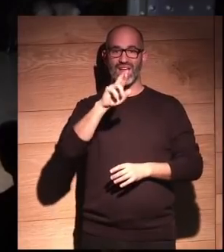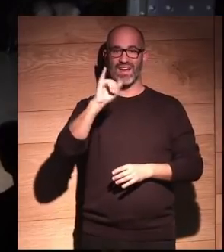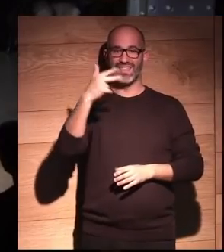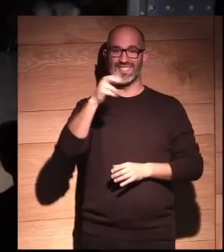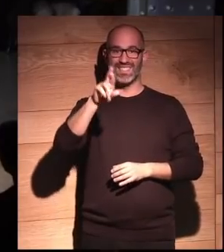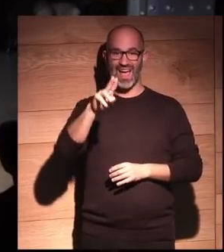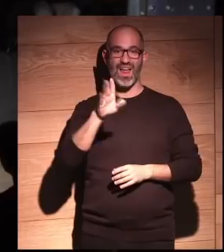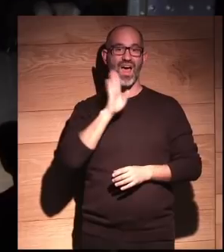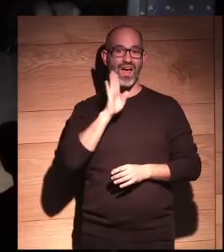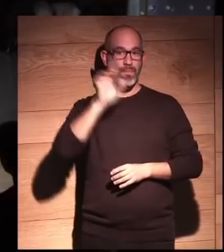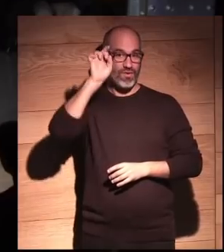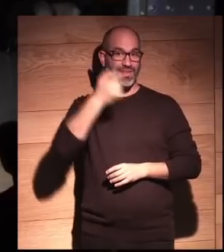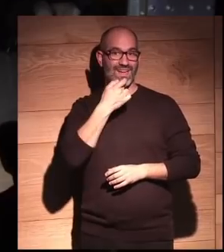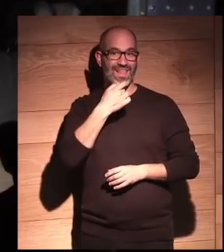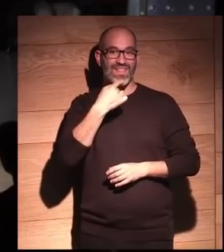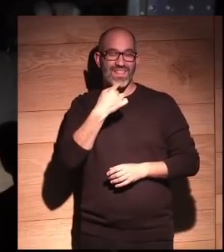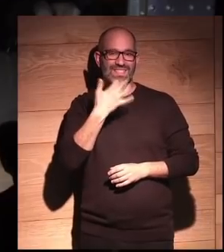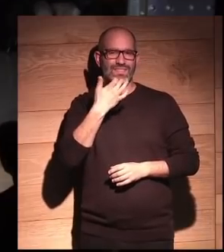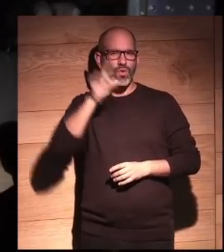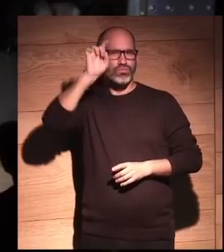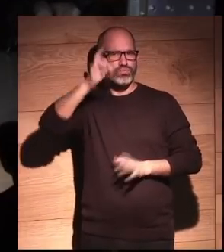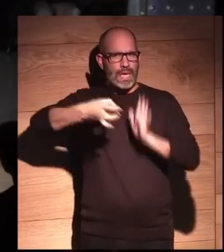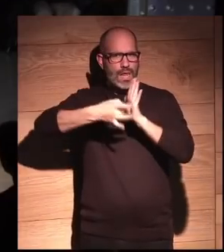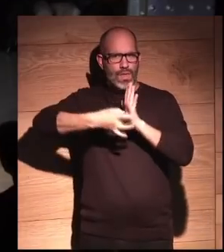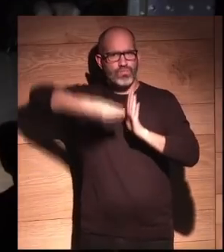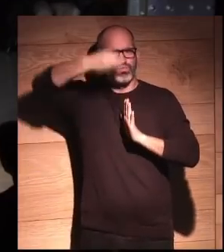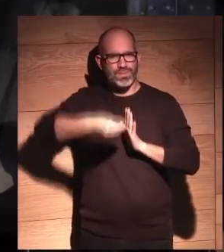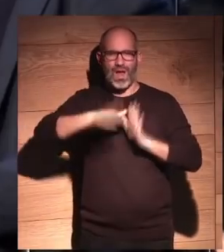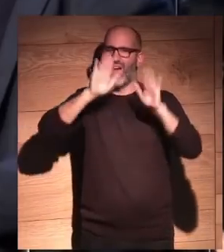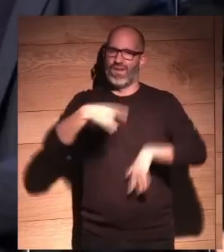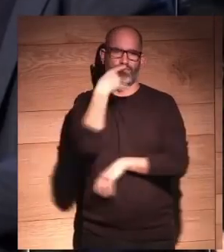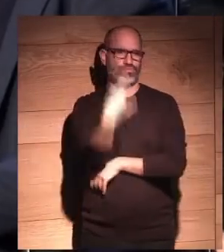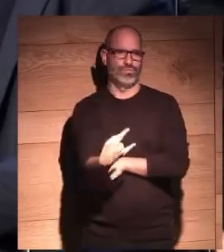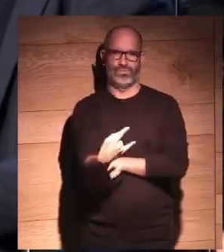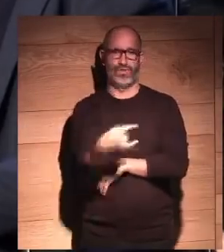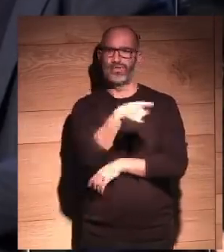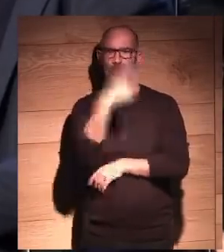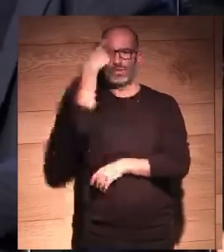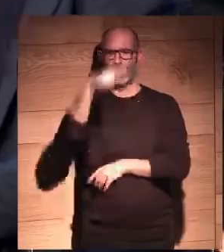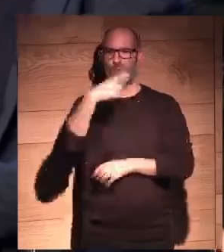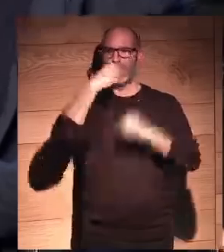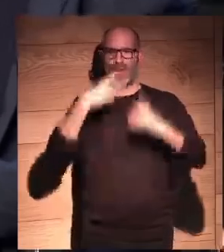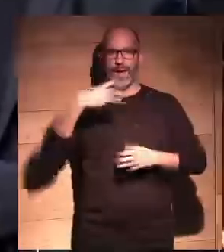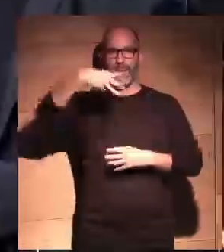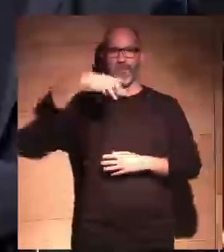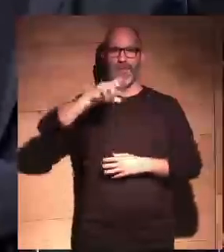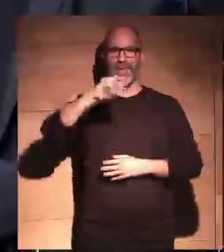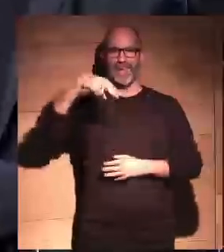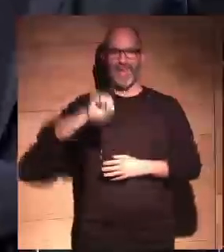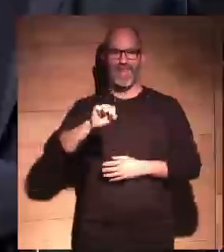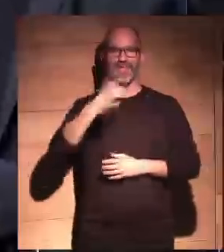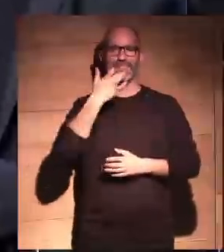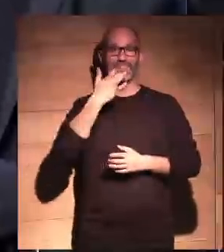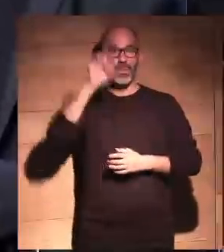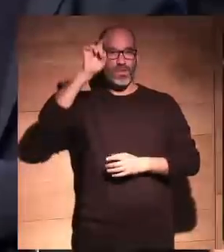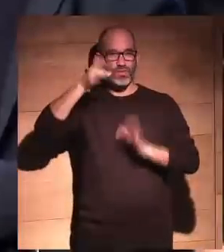profesor hace que te enamores de él. Es importante, eso lo sabe muy bien Marina. Un buen profesor hace que